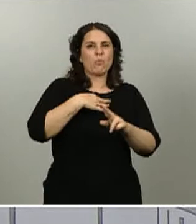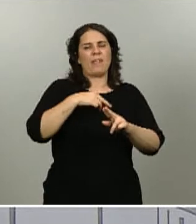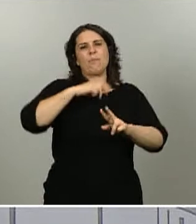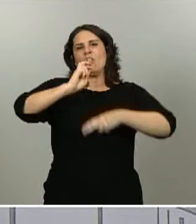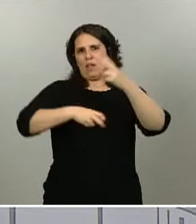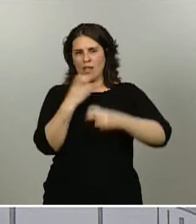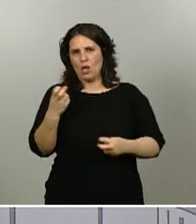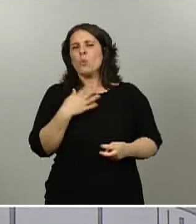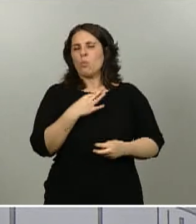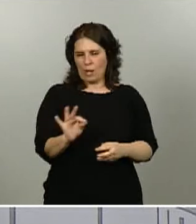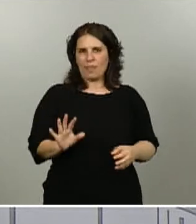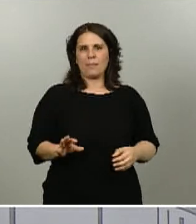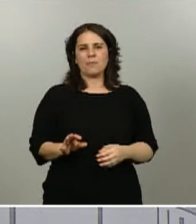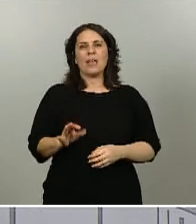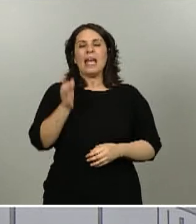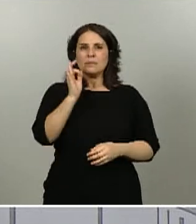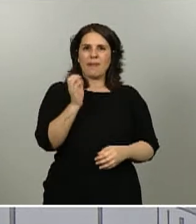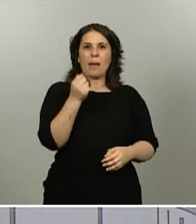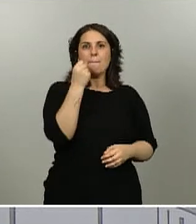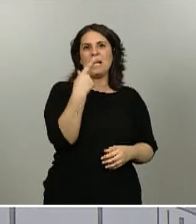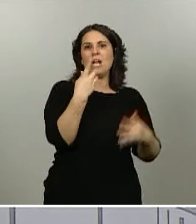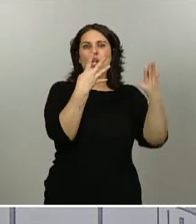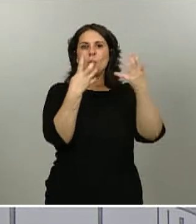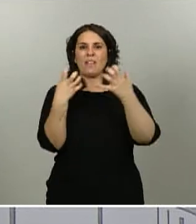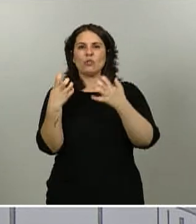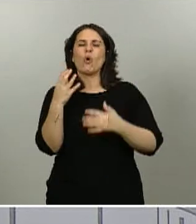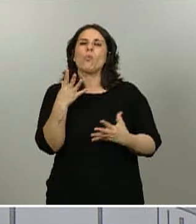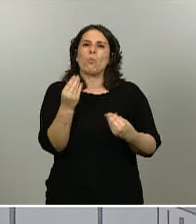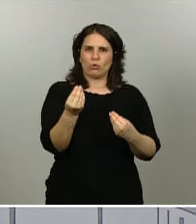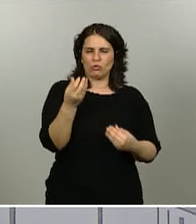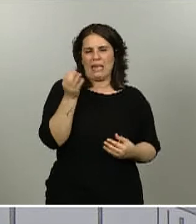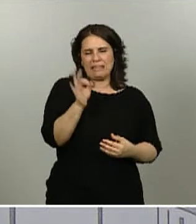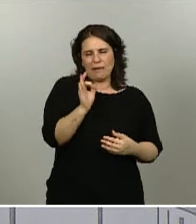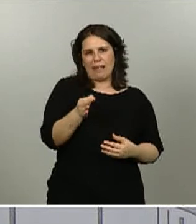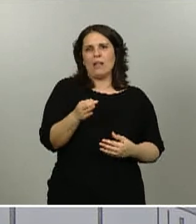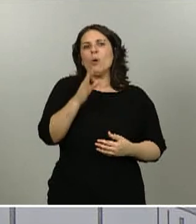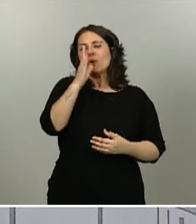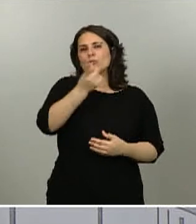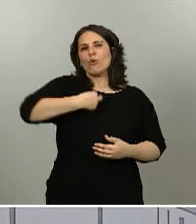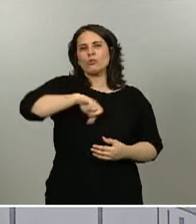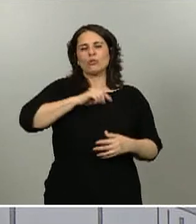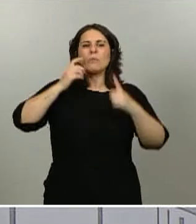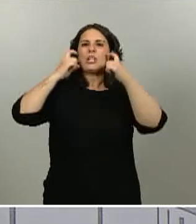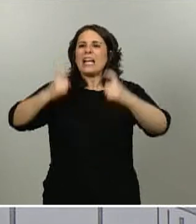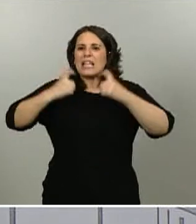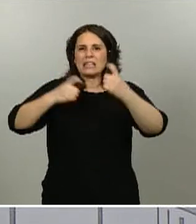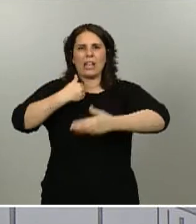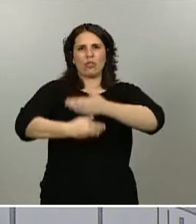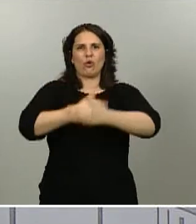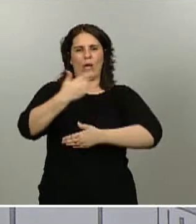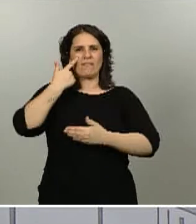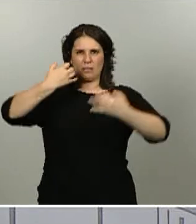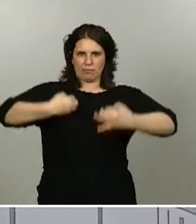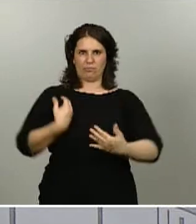es verdad que 1900, una variación de 1900 son muchos y obviamente estamos tratando de verificar que todo esto sea así. Pero